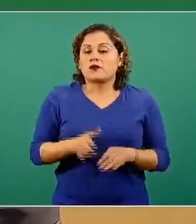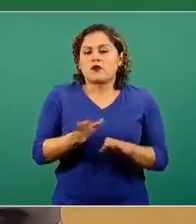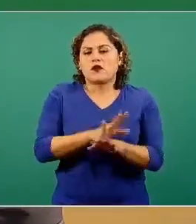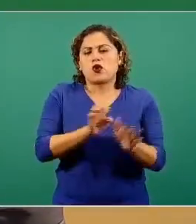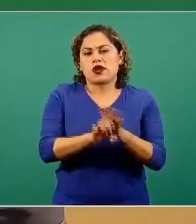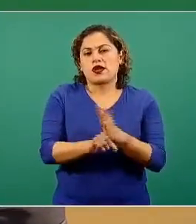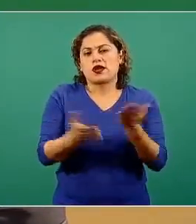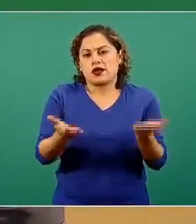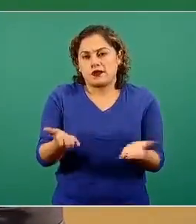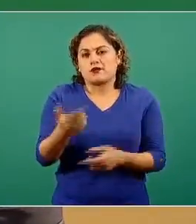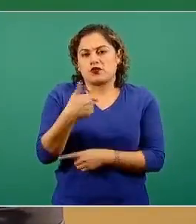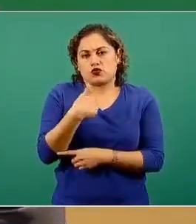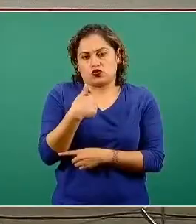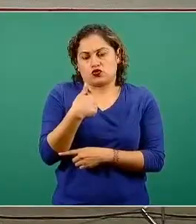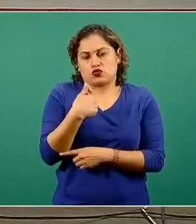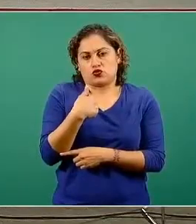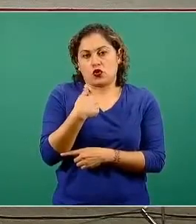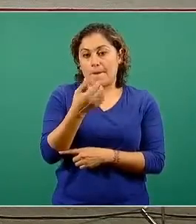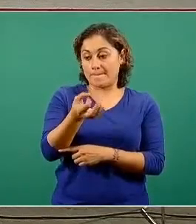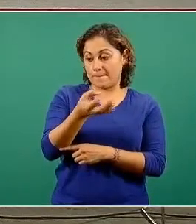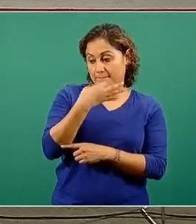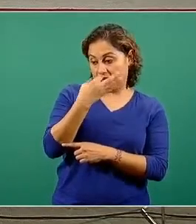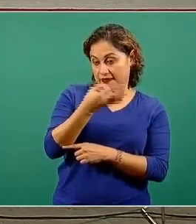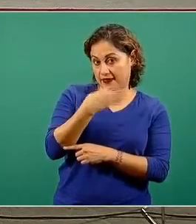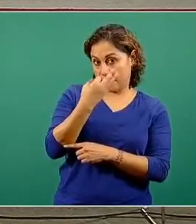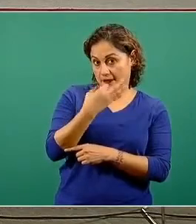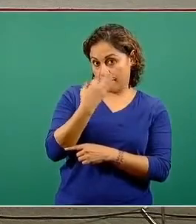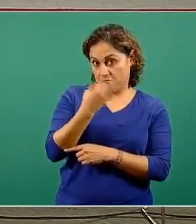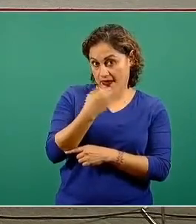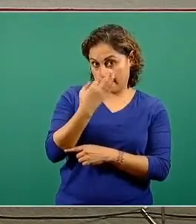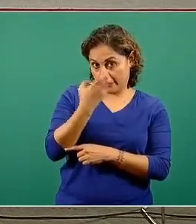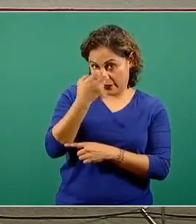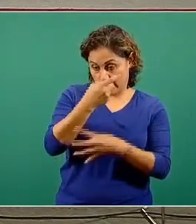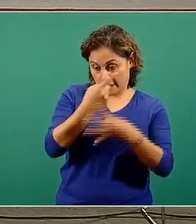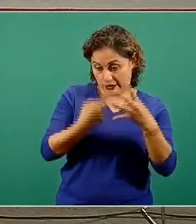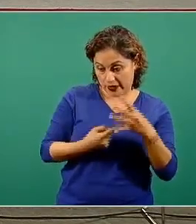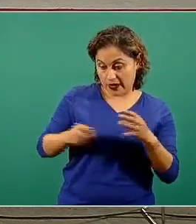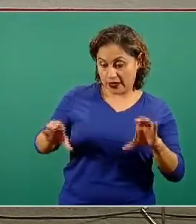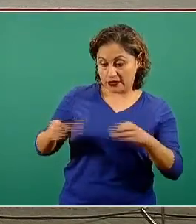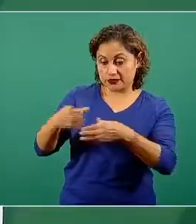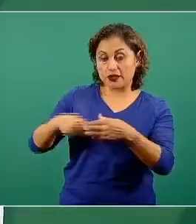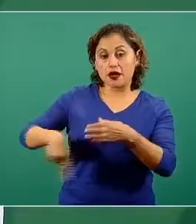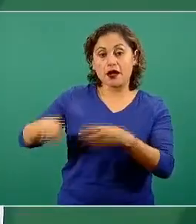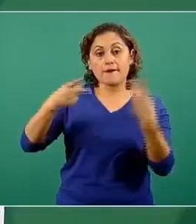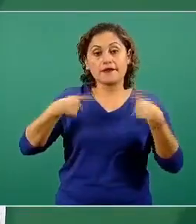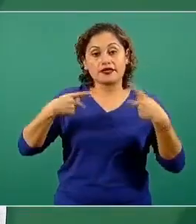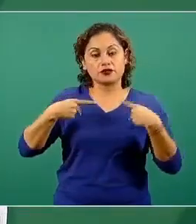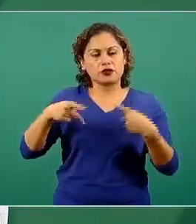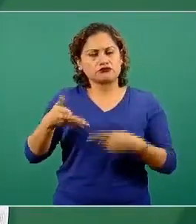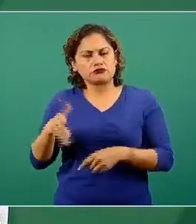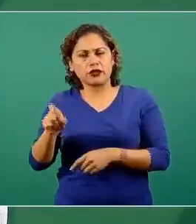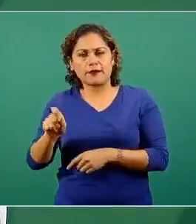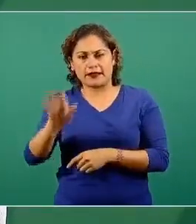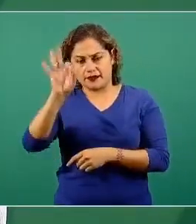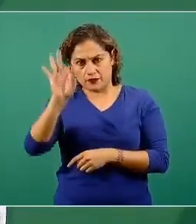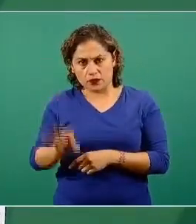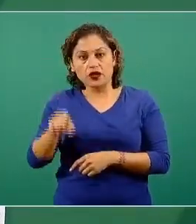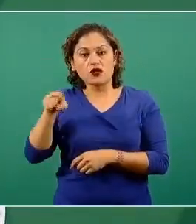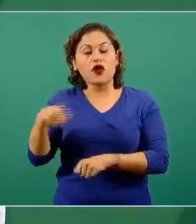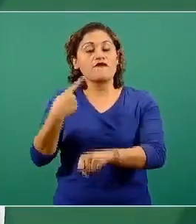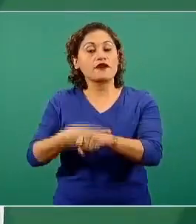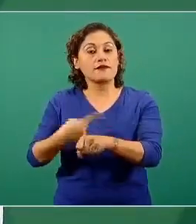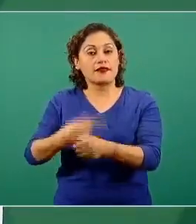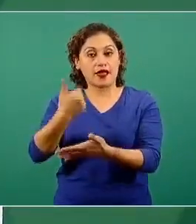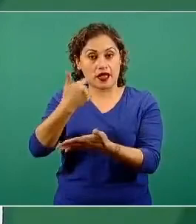este medicamento en este 20% que sí desarrolla enfermedad grave o inclusive en ese